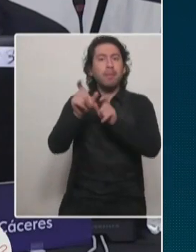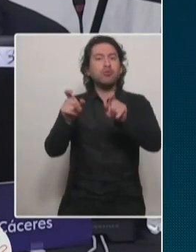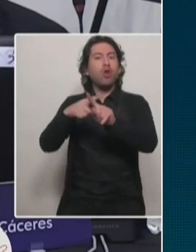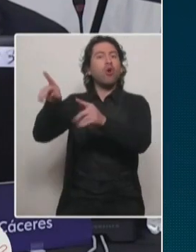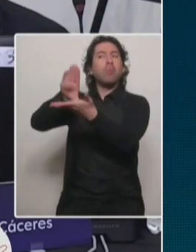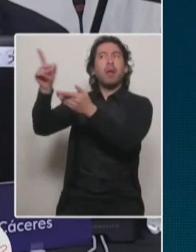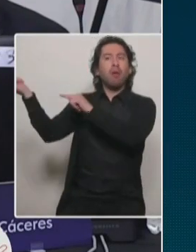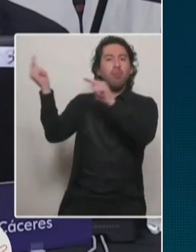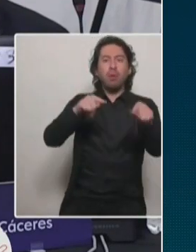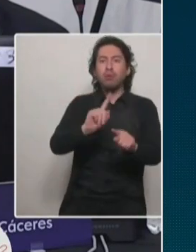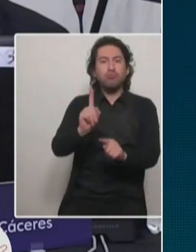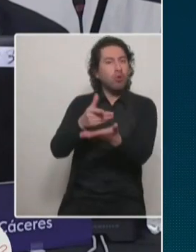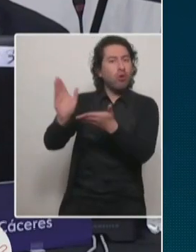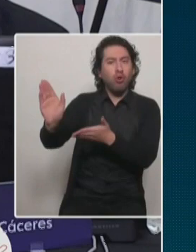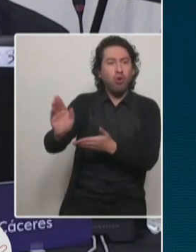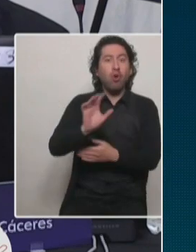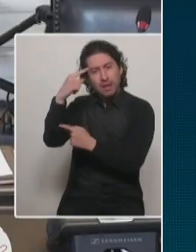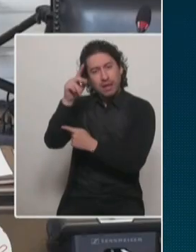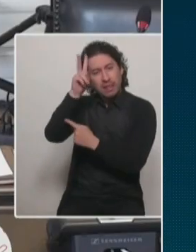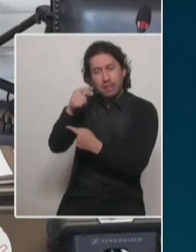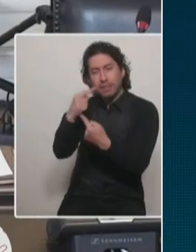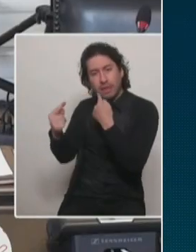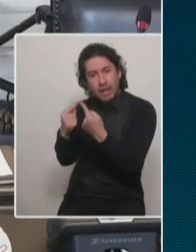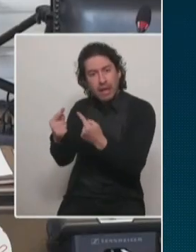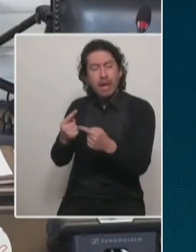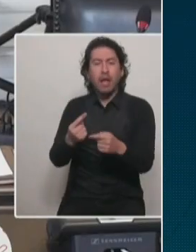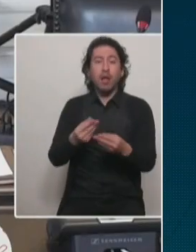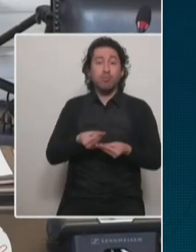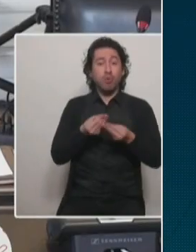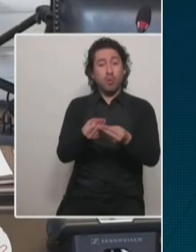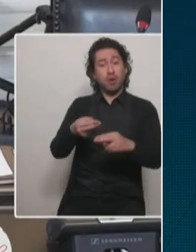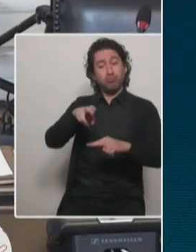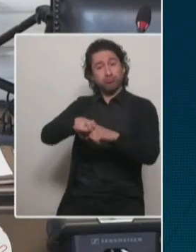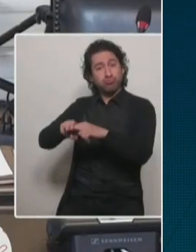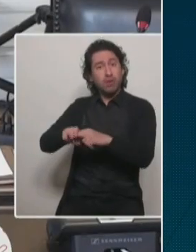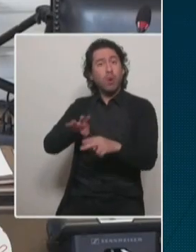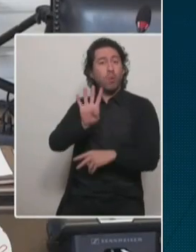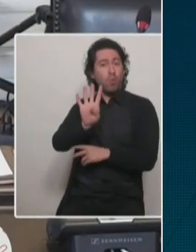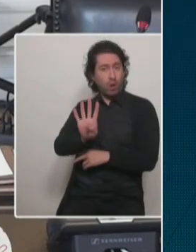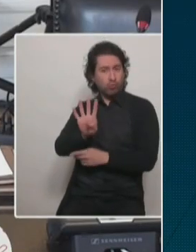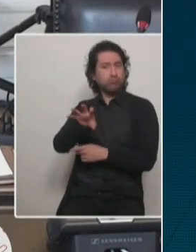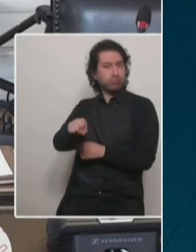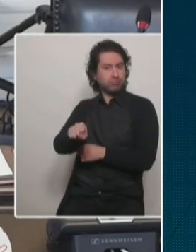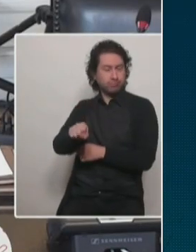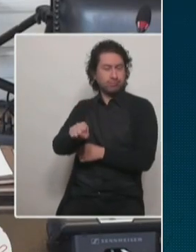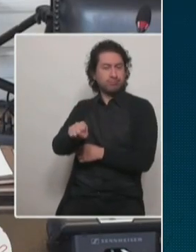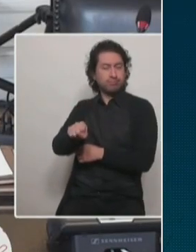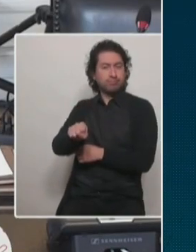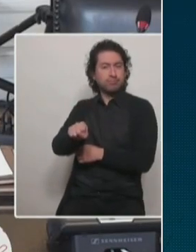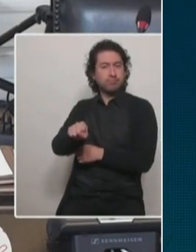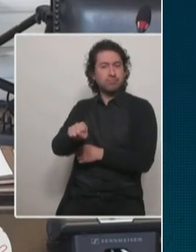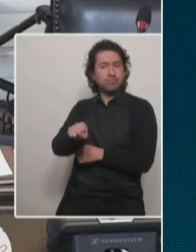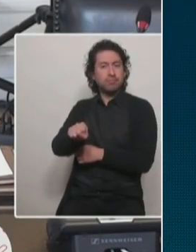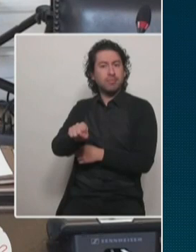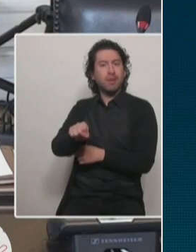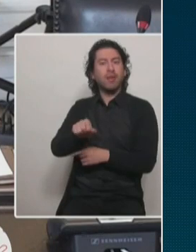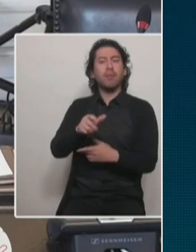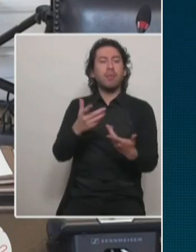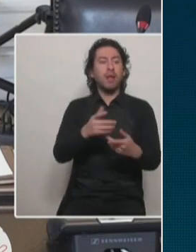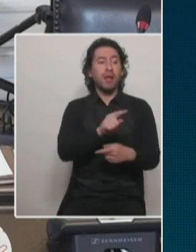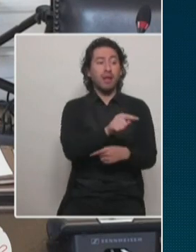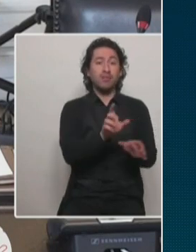proceso causada en algunos e incertidumbre había muchas personas que no habían contado con la posibilidad